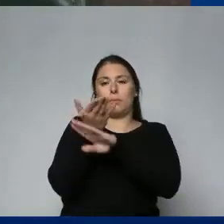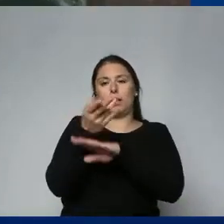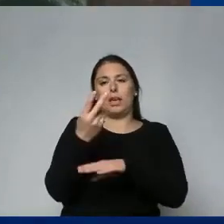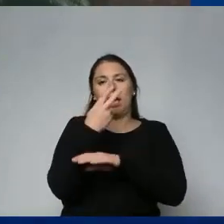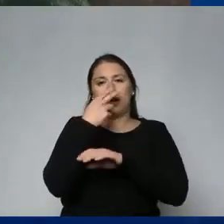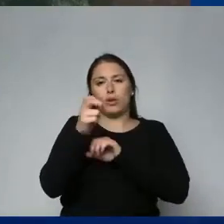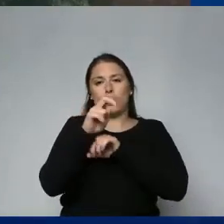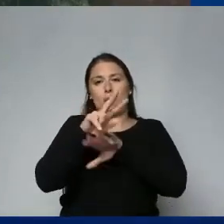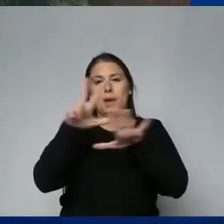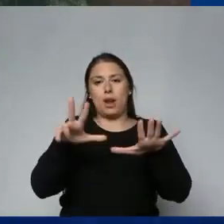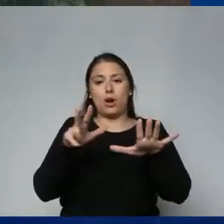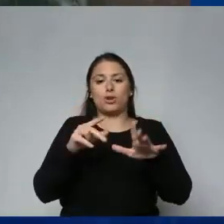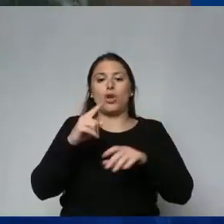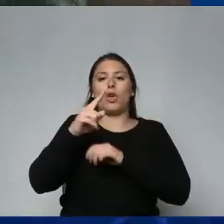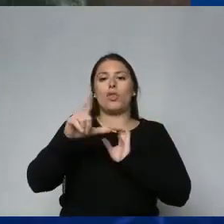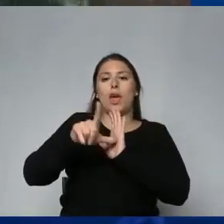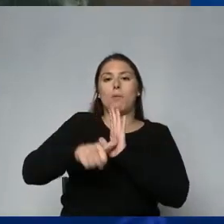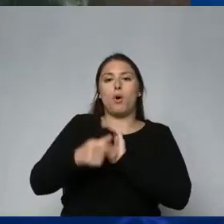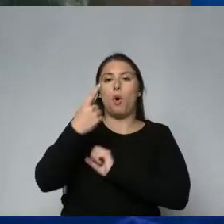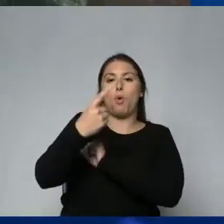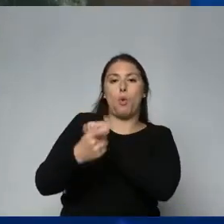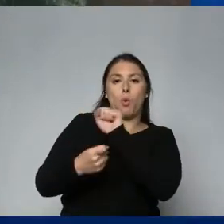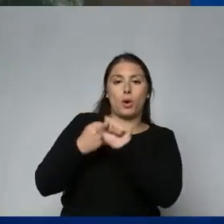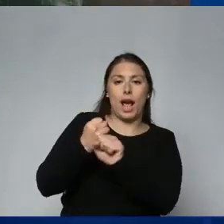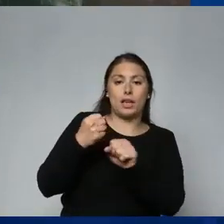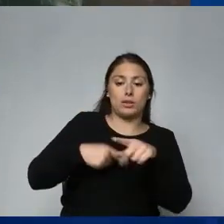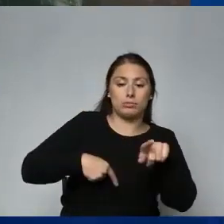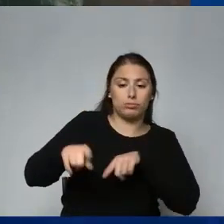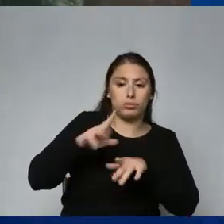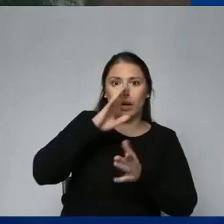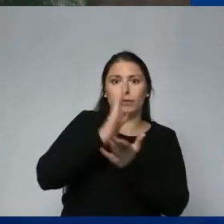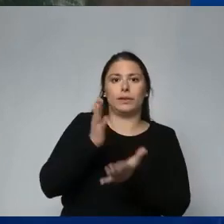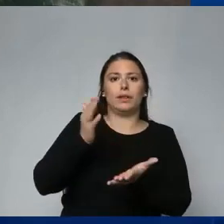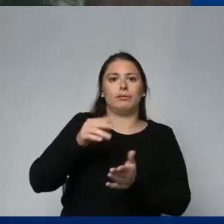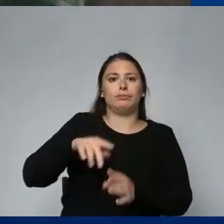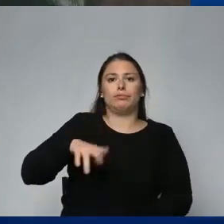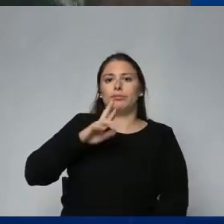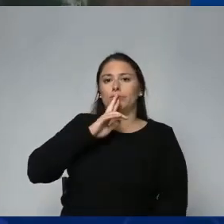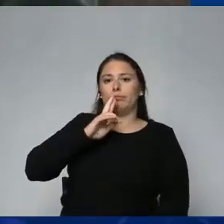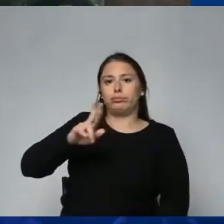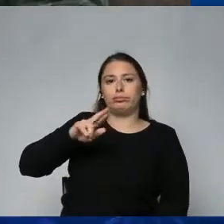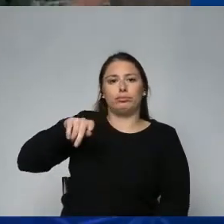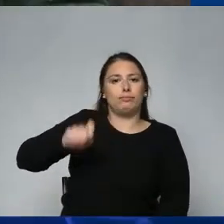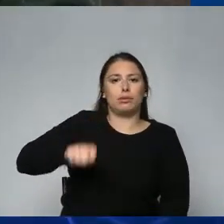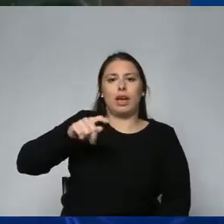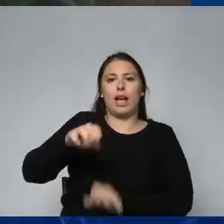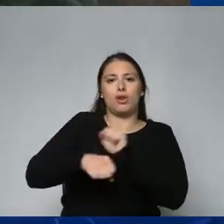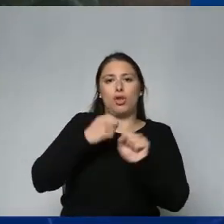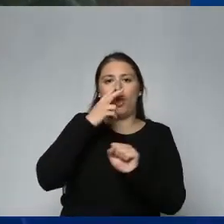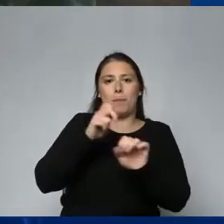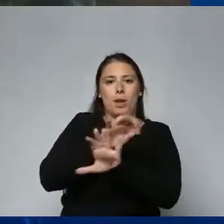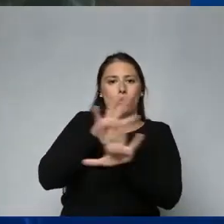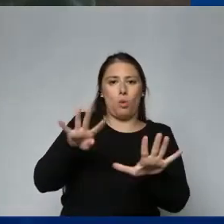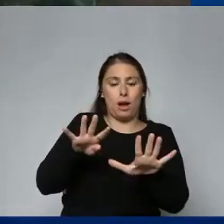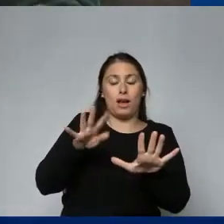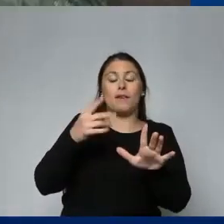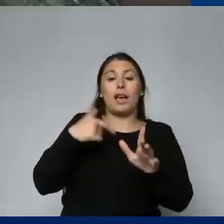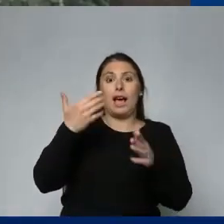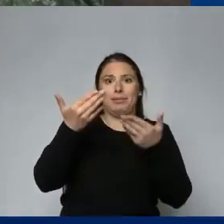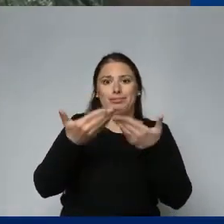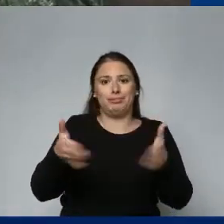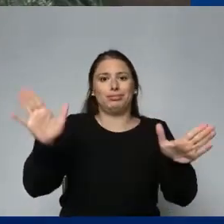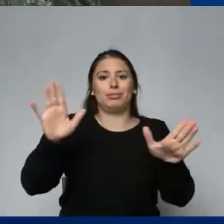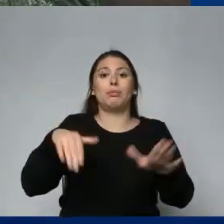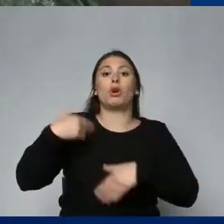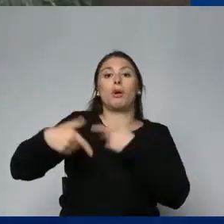demoró un año el trámite y la sentencia salió en el 2009. Y eso abrió una puerta también, porque después la